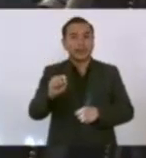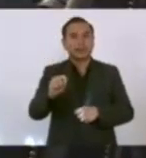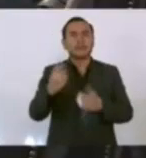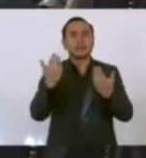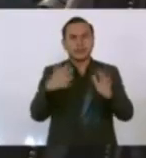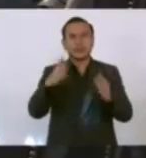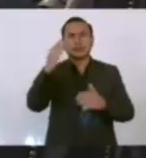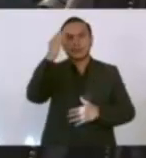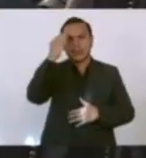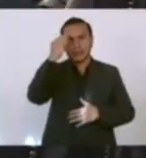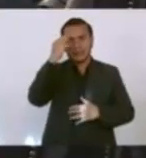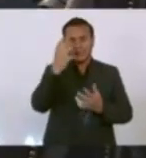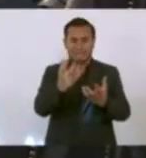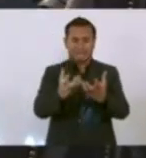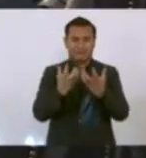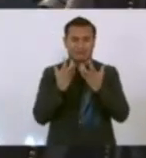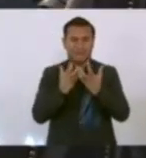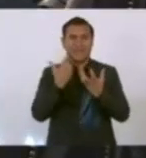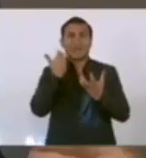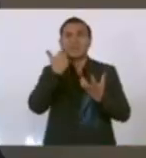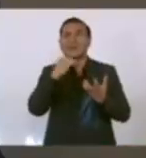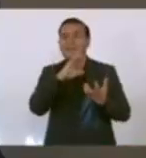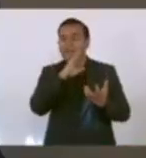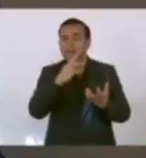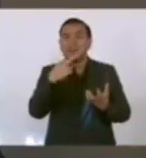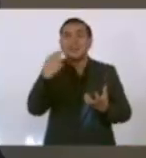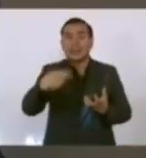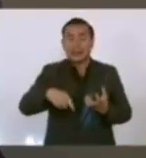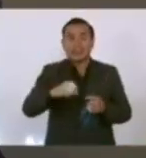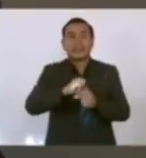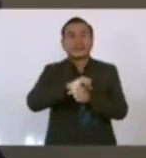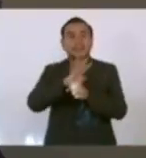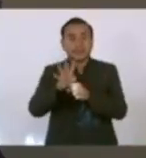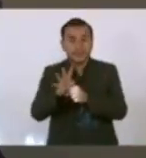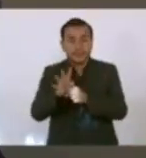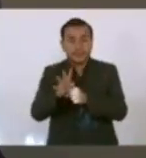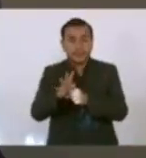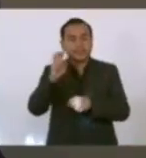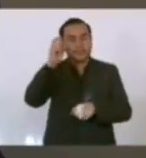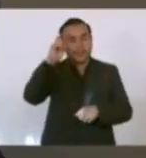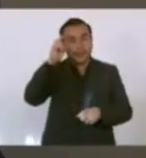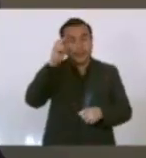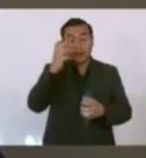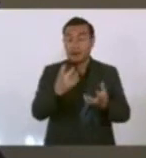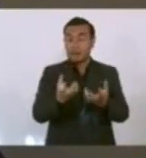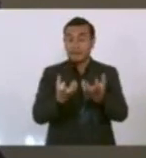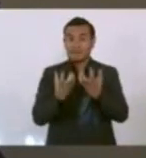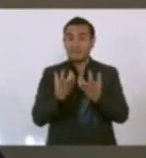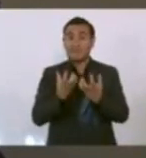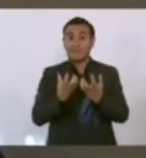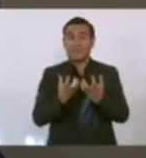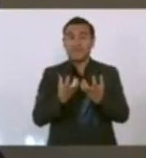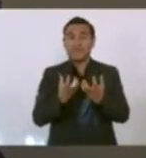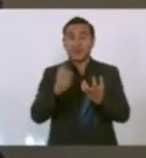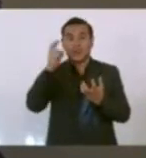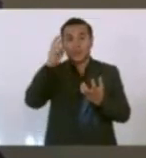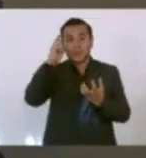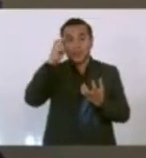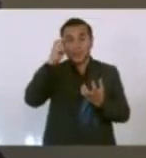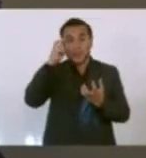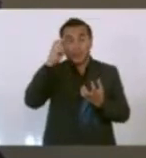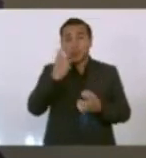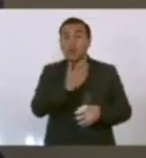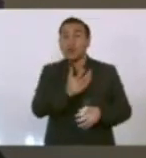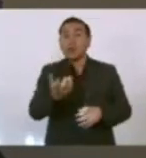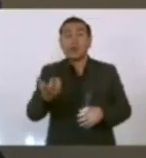de una decena de miles de casos. Sin embargo, como sabemos, el hecho que hayan confirmado una decena de miles de casos, ellos tienen altos estándares